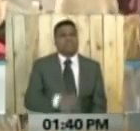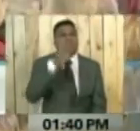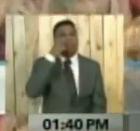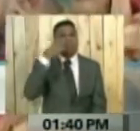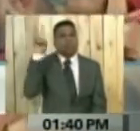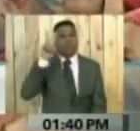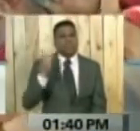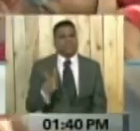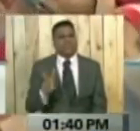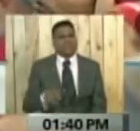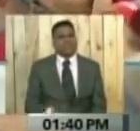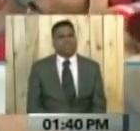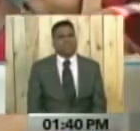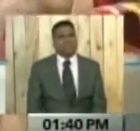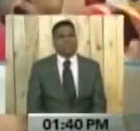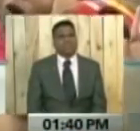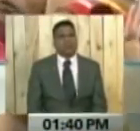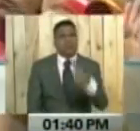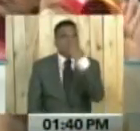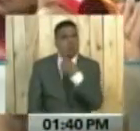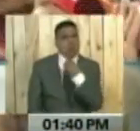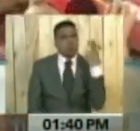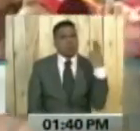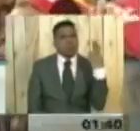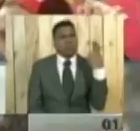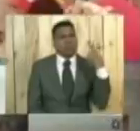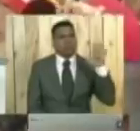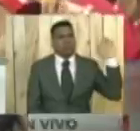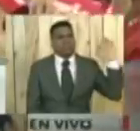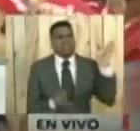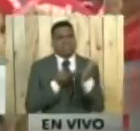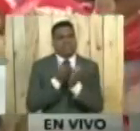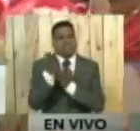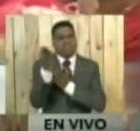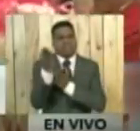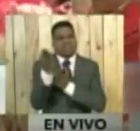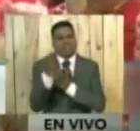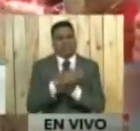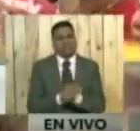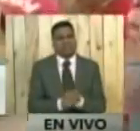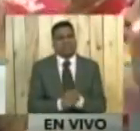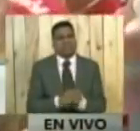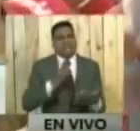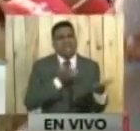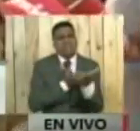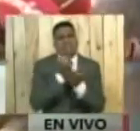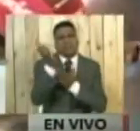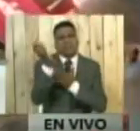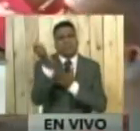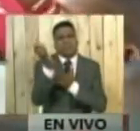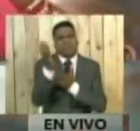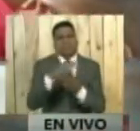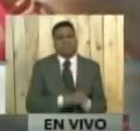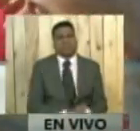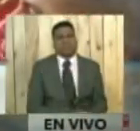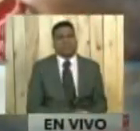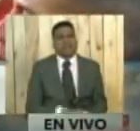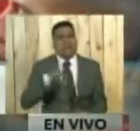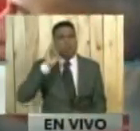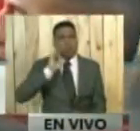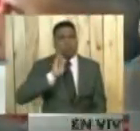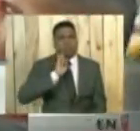venezolano. Juro ser leales eternamente a